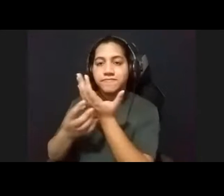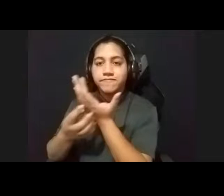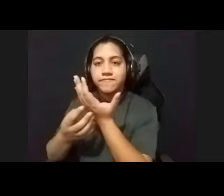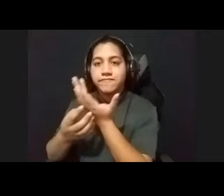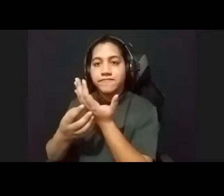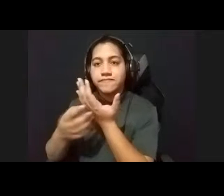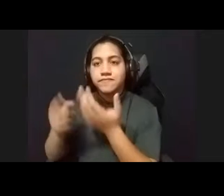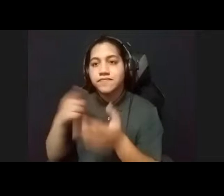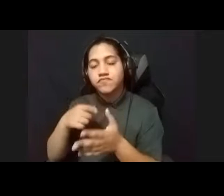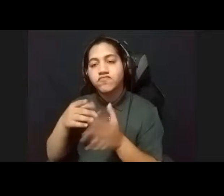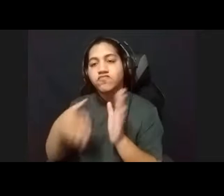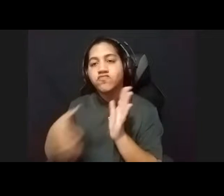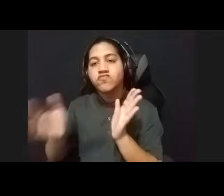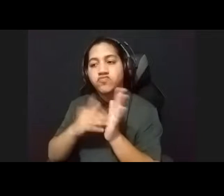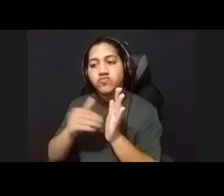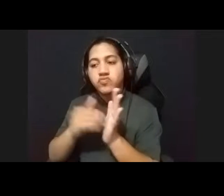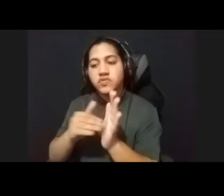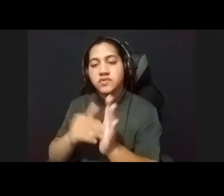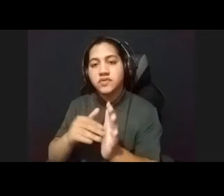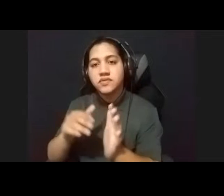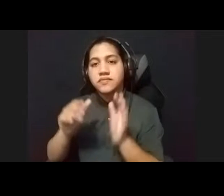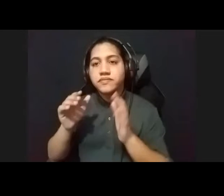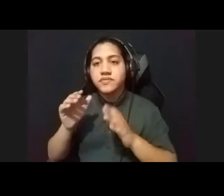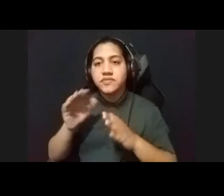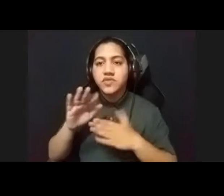repite continuamente en casi todos los cuentos